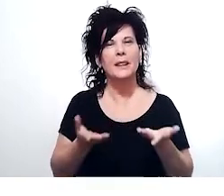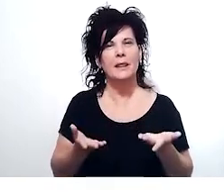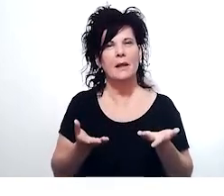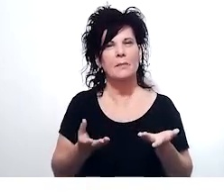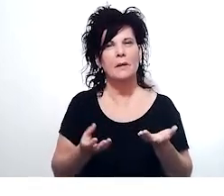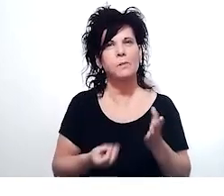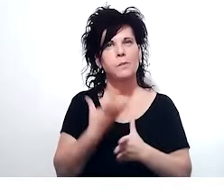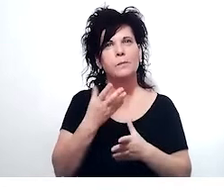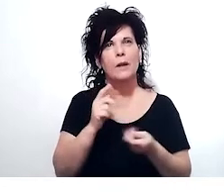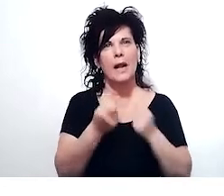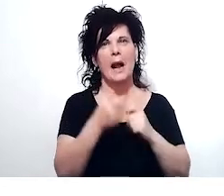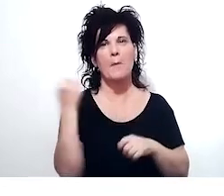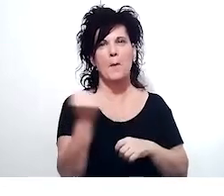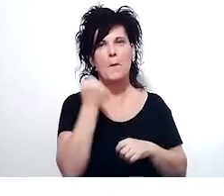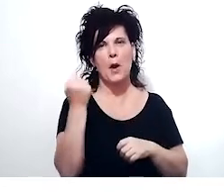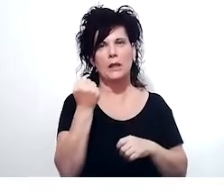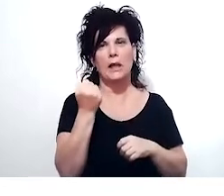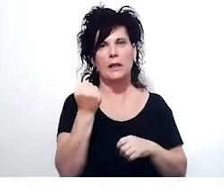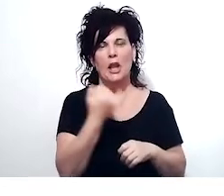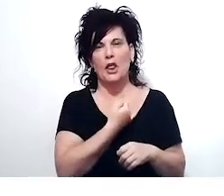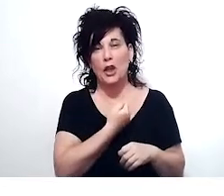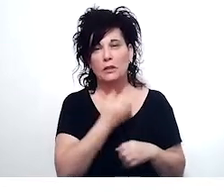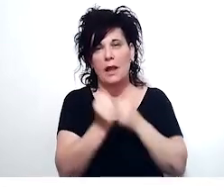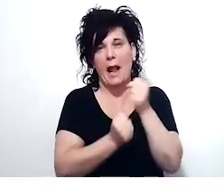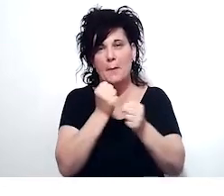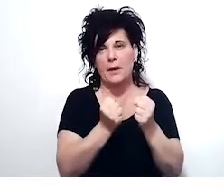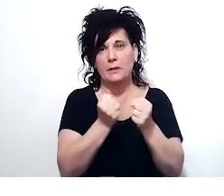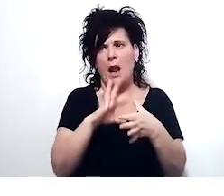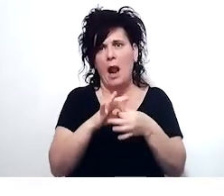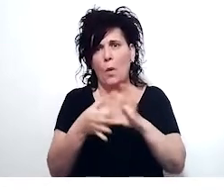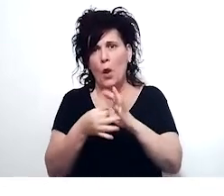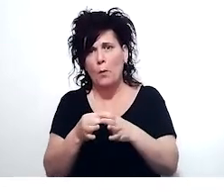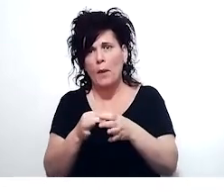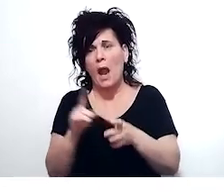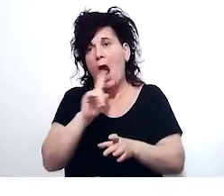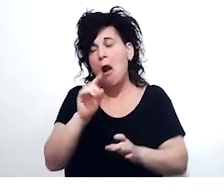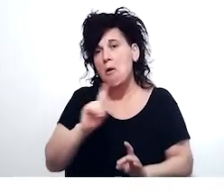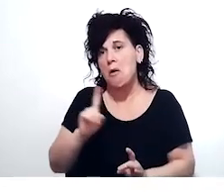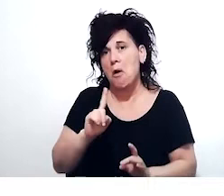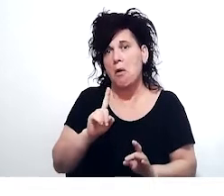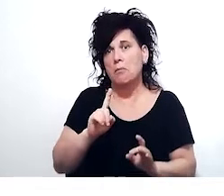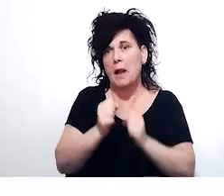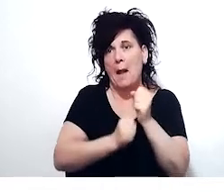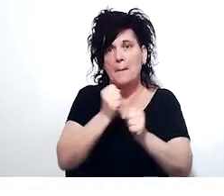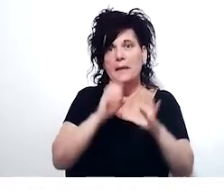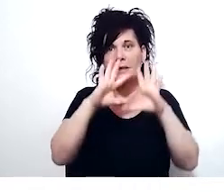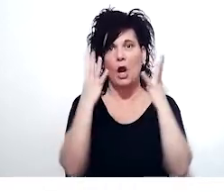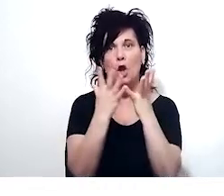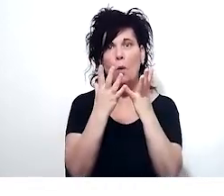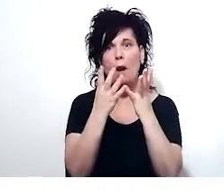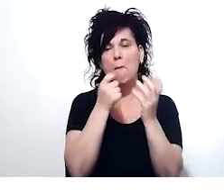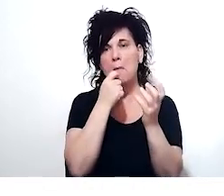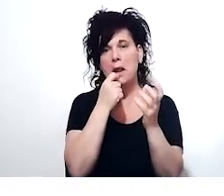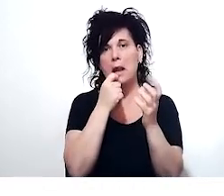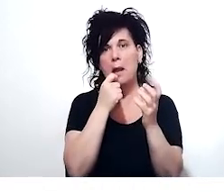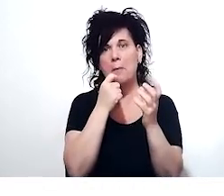también ha generado un cambio importante en las empresas. No importa que sean europeas o no, empresas globales, como pueden ser las